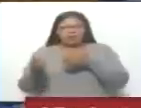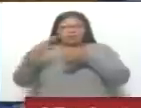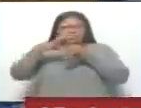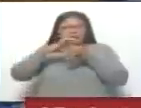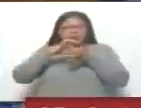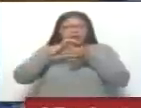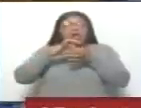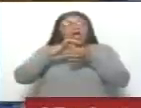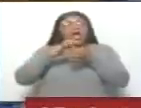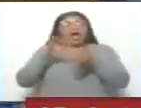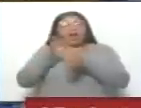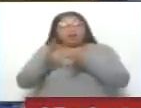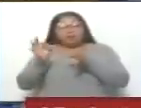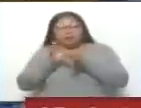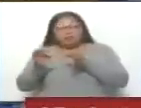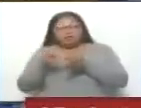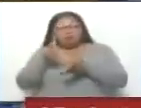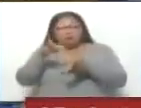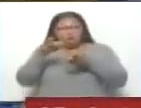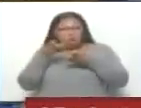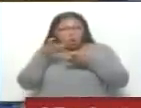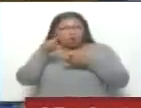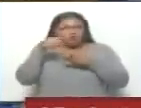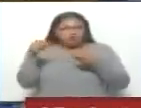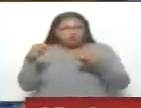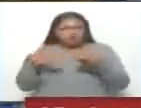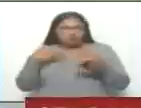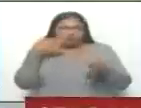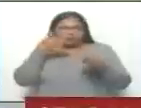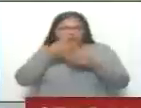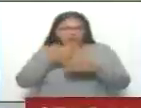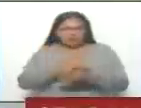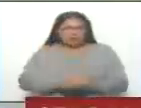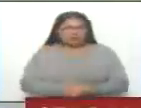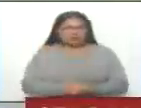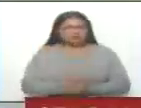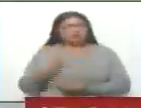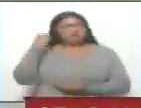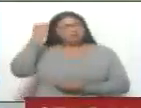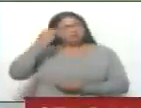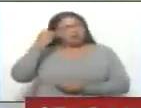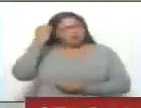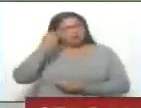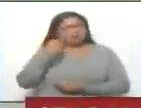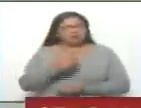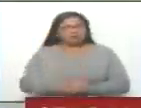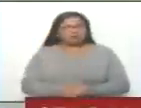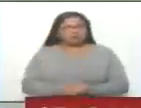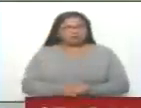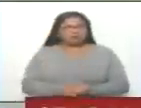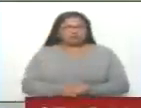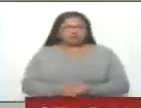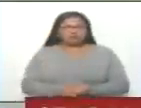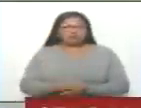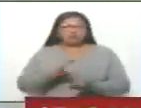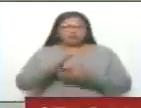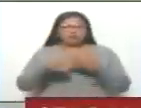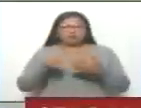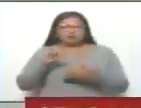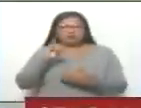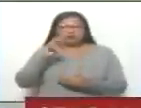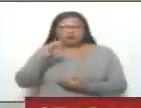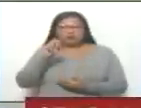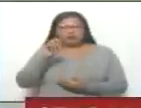a la referencia... Si es viable eso. Fíjate, la opinión de la Central y de CINEFUNI es que